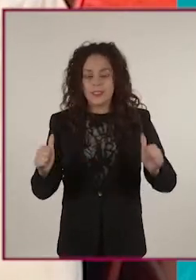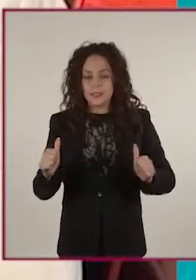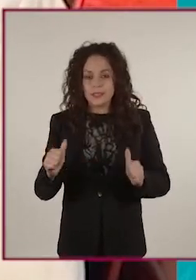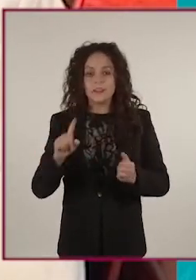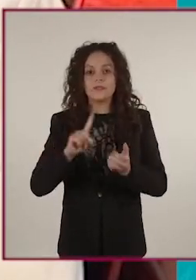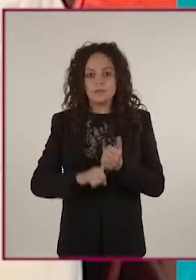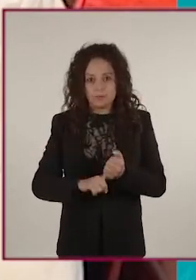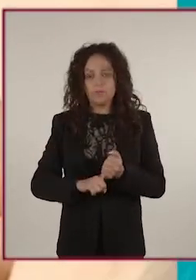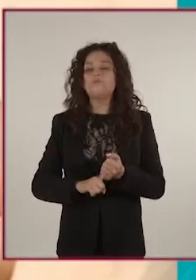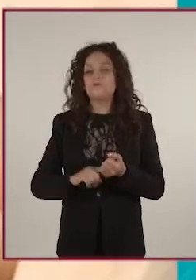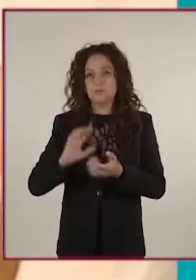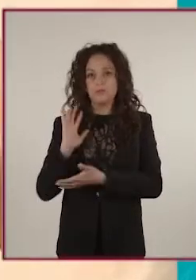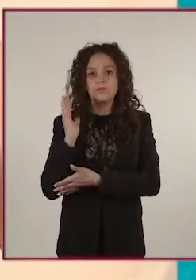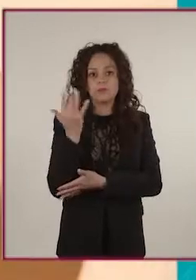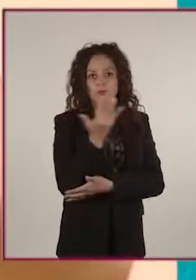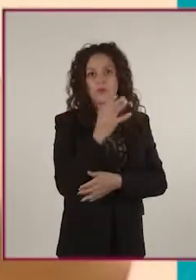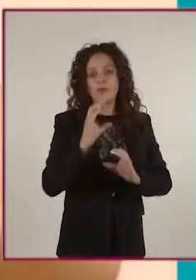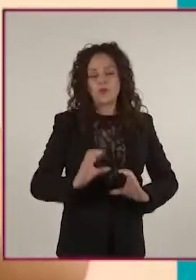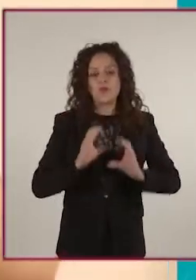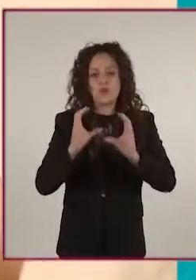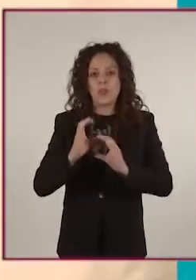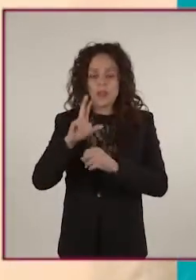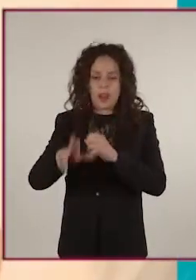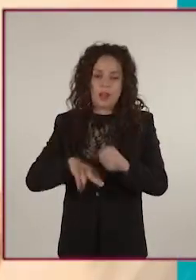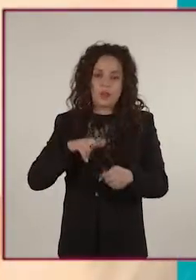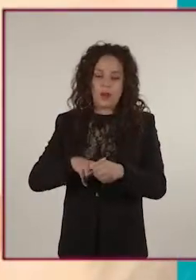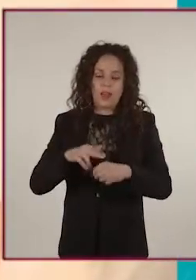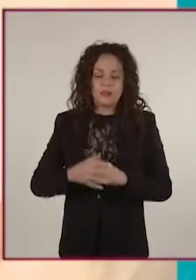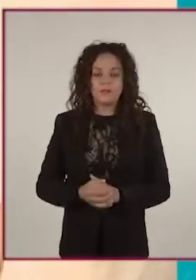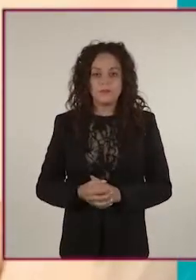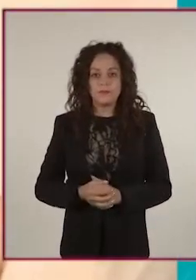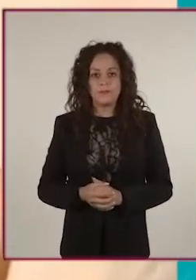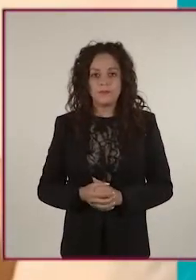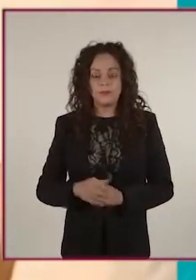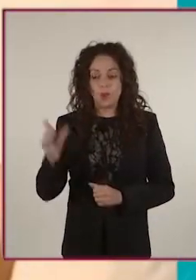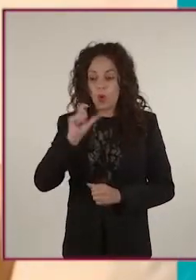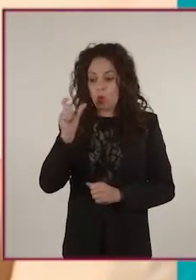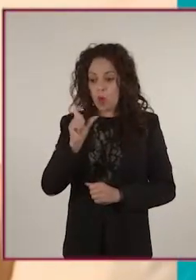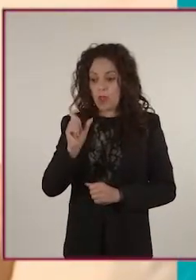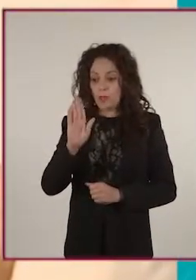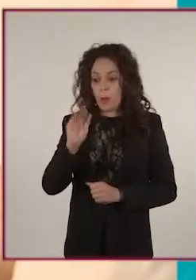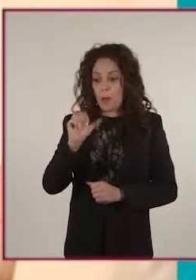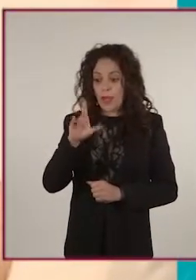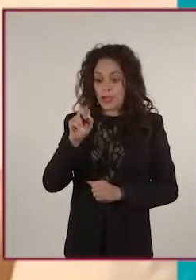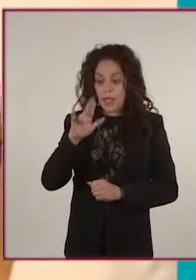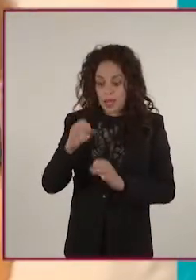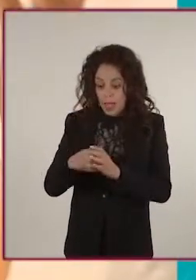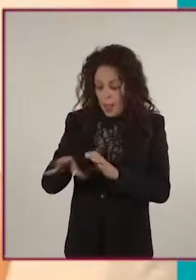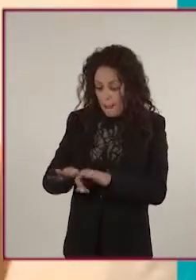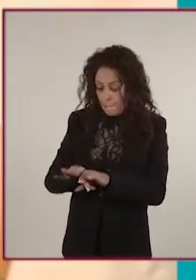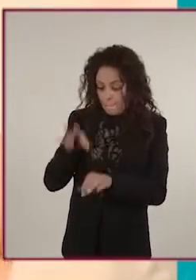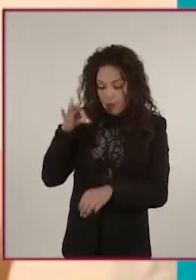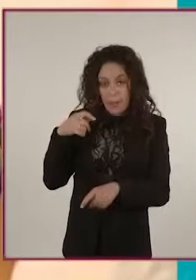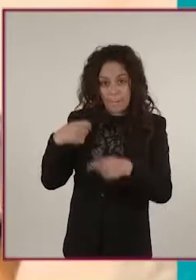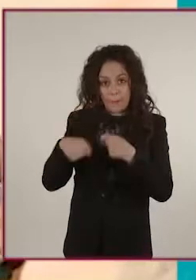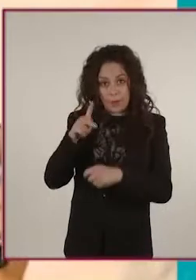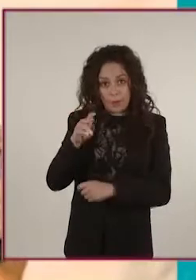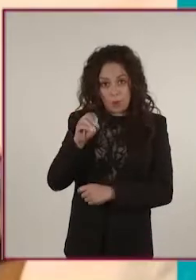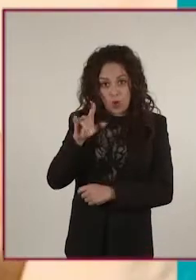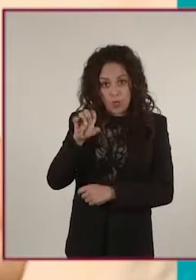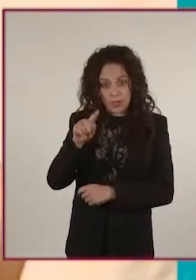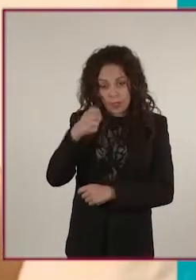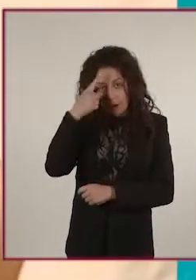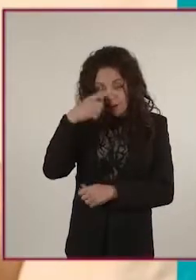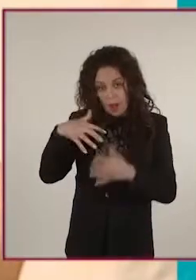ambientalmente amigables, ¿no? Ahora, a partir de que se extrae el poliéster de la bacteria, para crear los